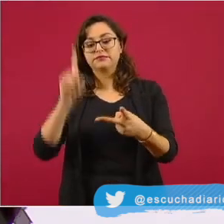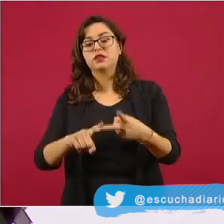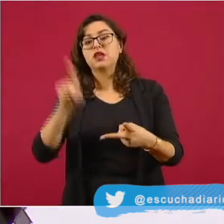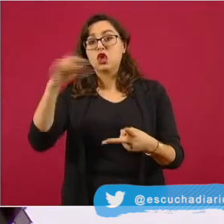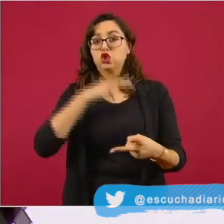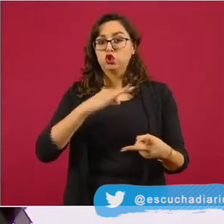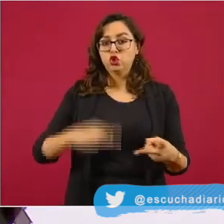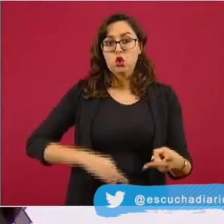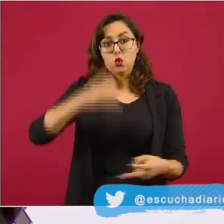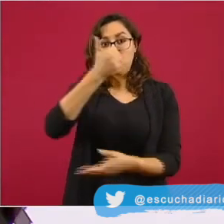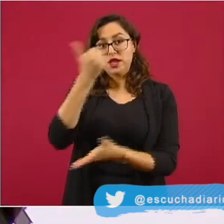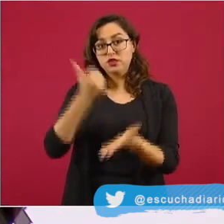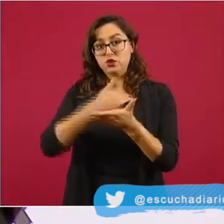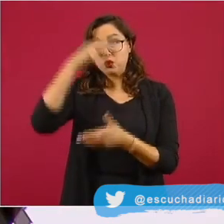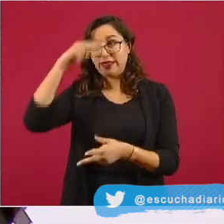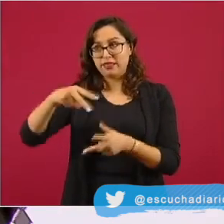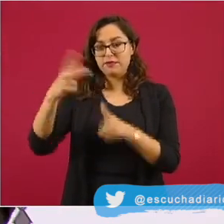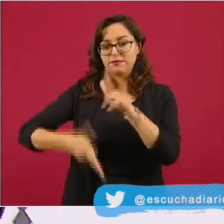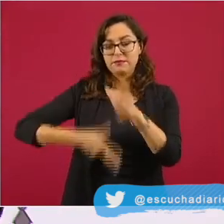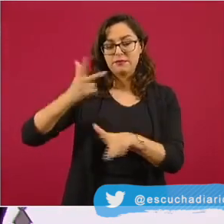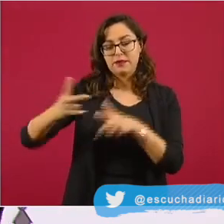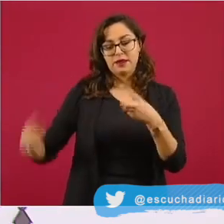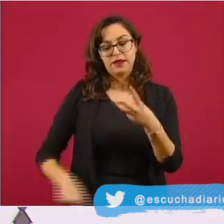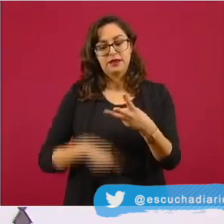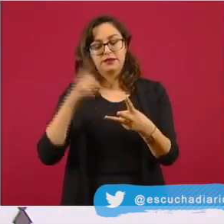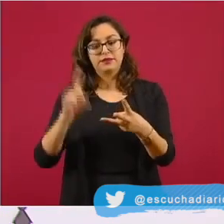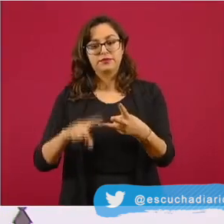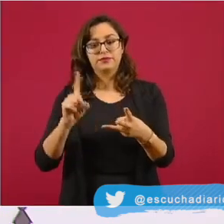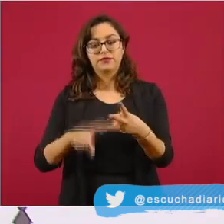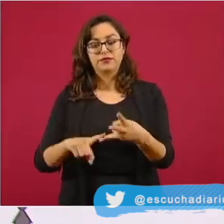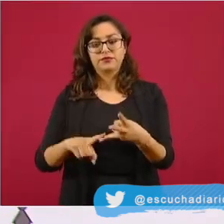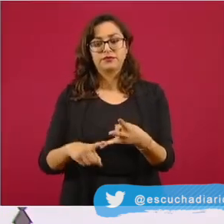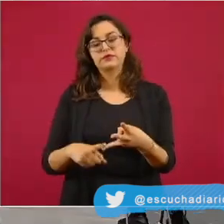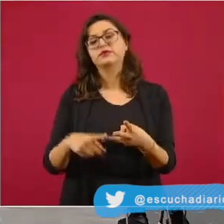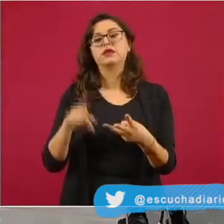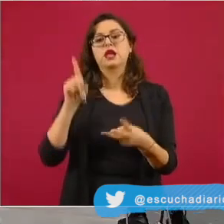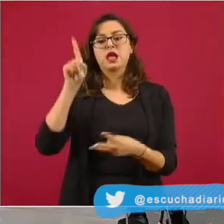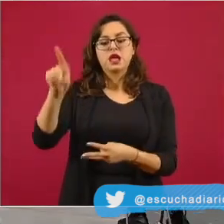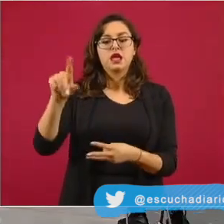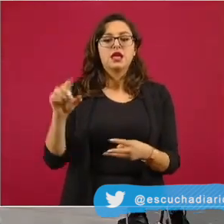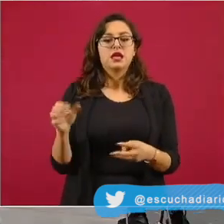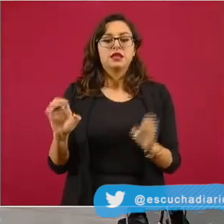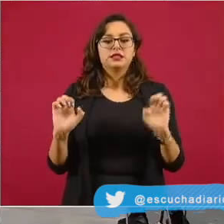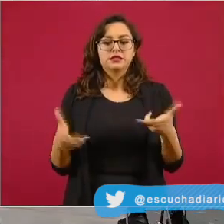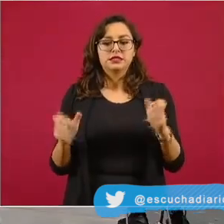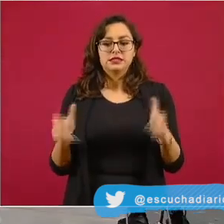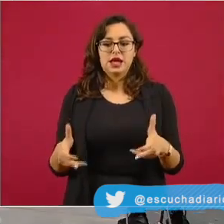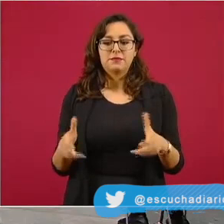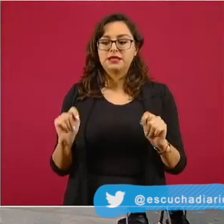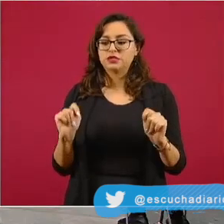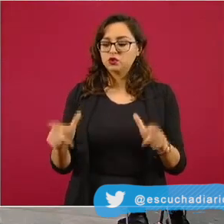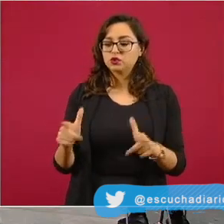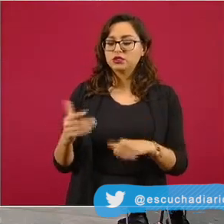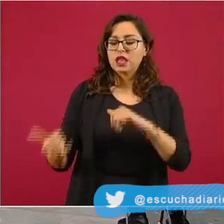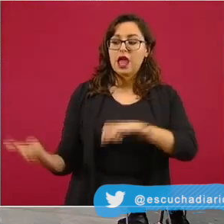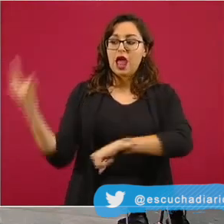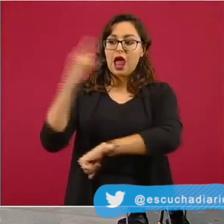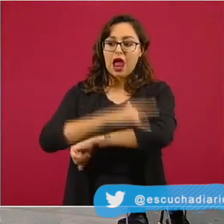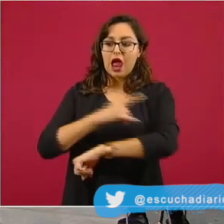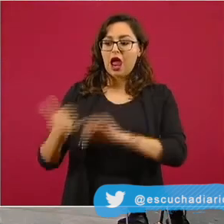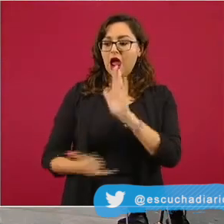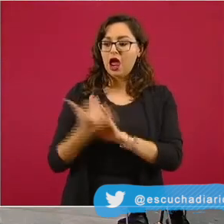de México. Rehabilitamos los aeropuertos de Tuxtla Gutiérrez, de Chetumal